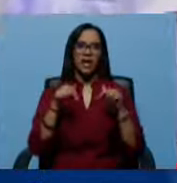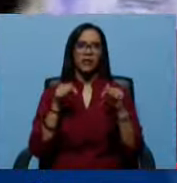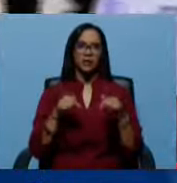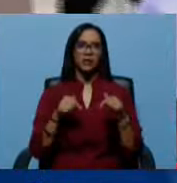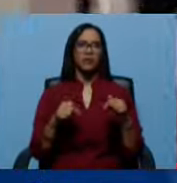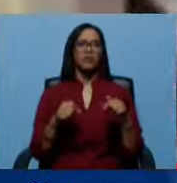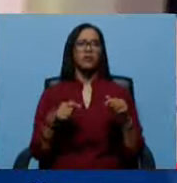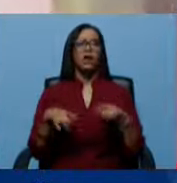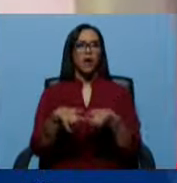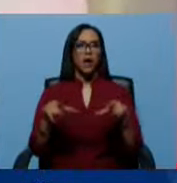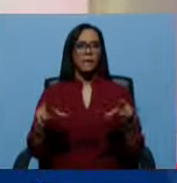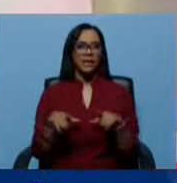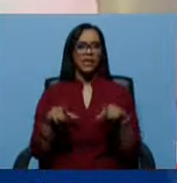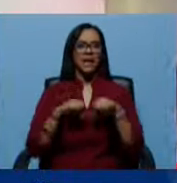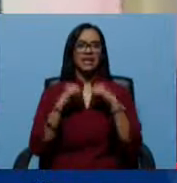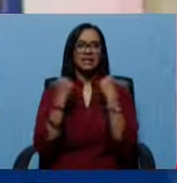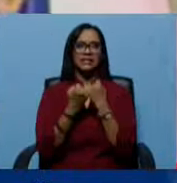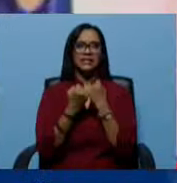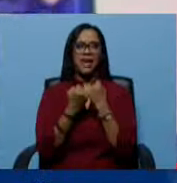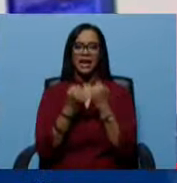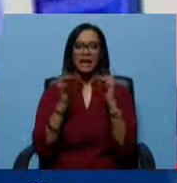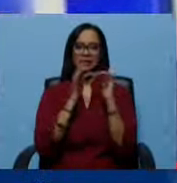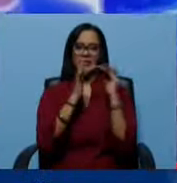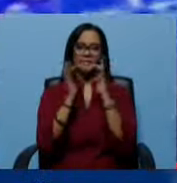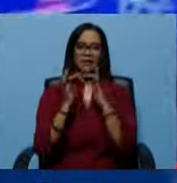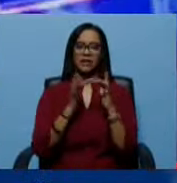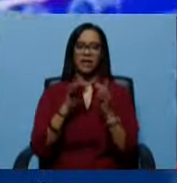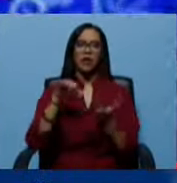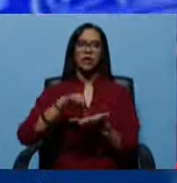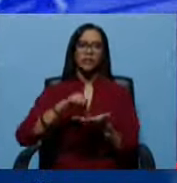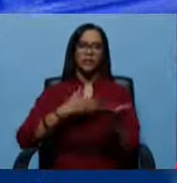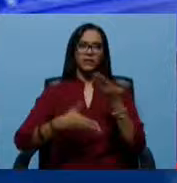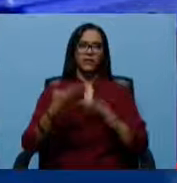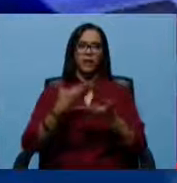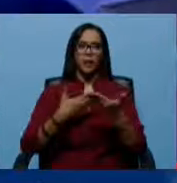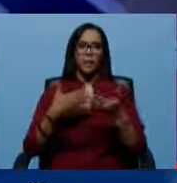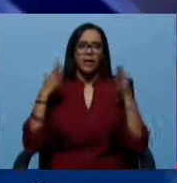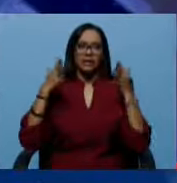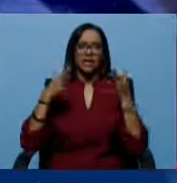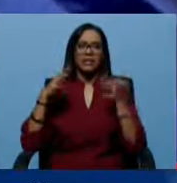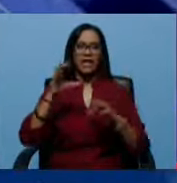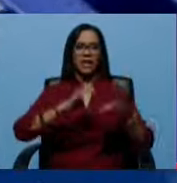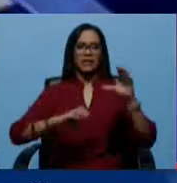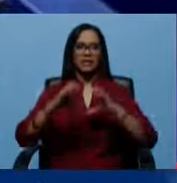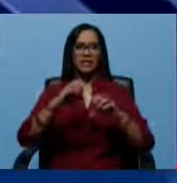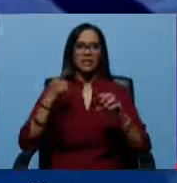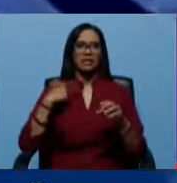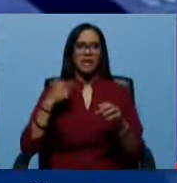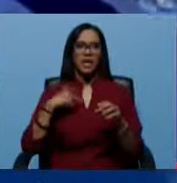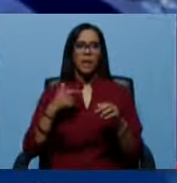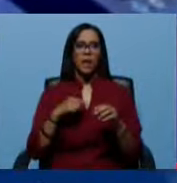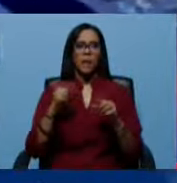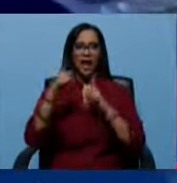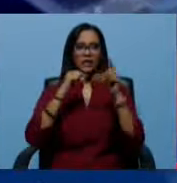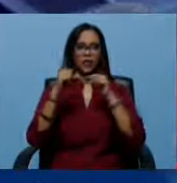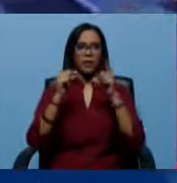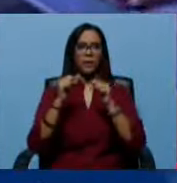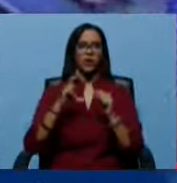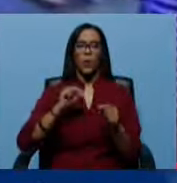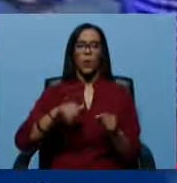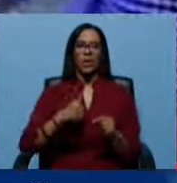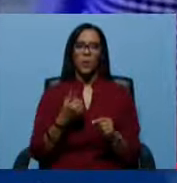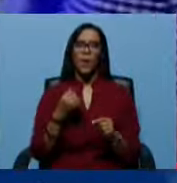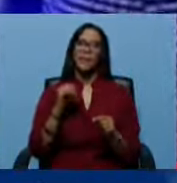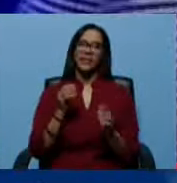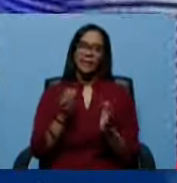de los cubículos, de las salas interactivas con las que cuentan los centros didácticos para la enseñanza de las ciencias. Tenemos en este momento astronomía, pero no podemos dejar de